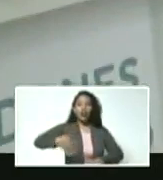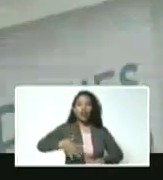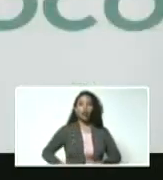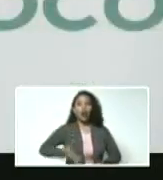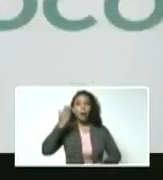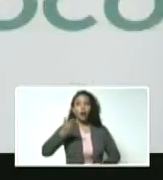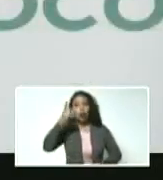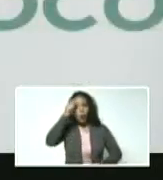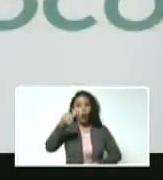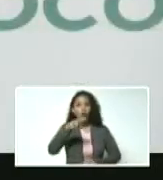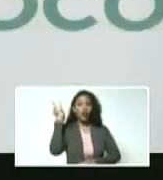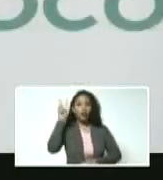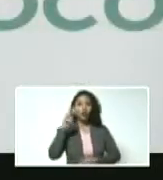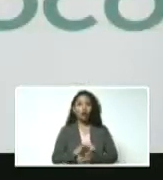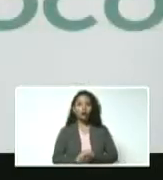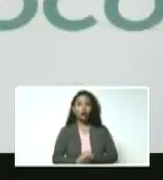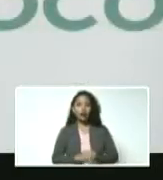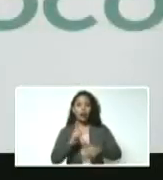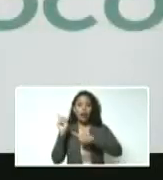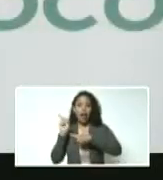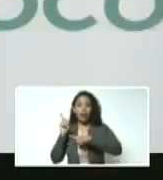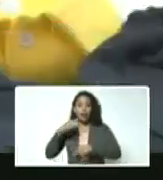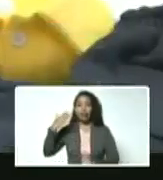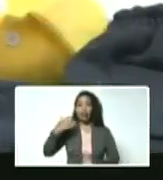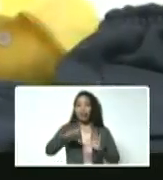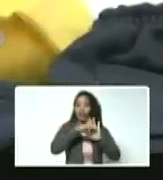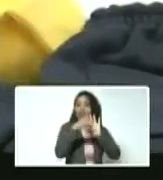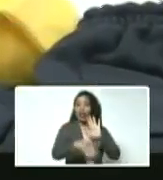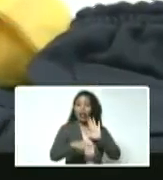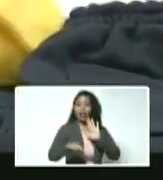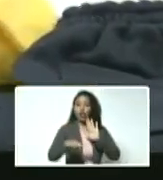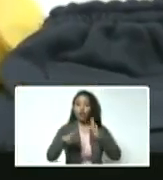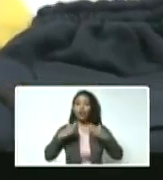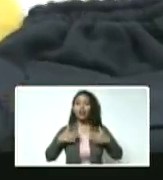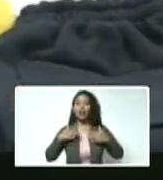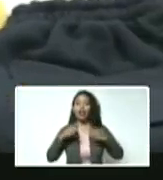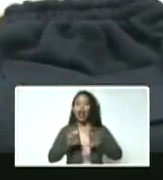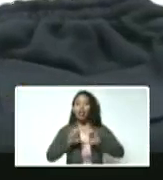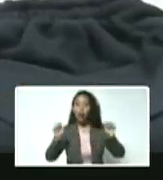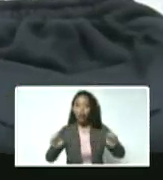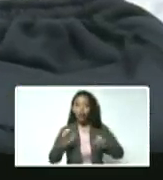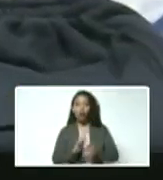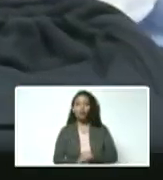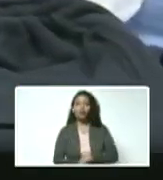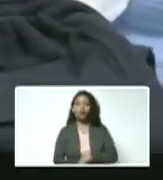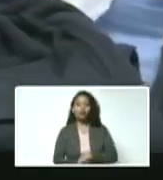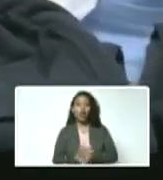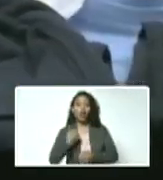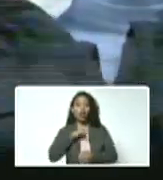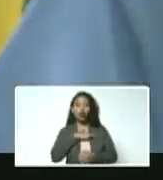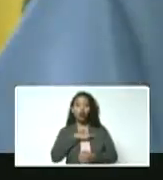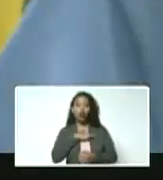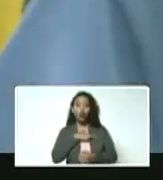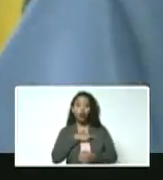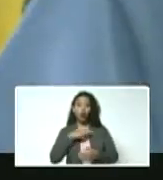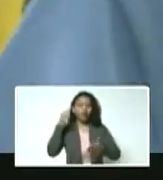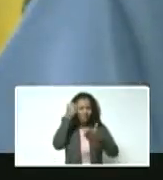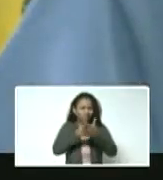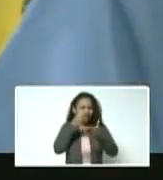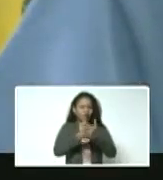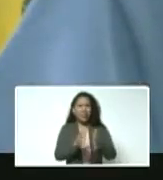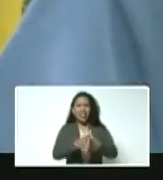fundamentales del pueblo de Venezuela y ese derecho sagrado a la educación, que ha sido, bueno, para nosotros un empeño